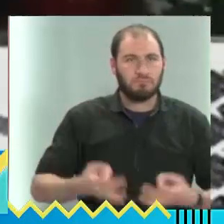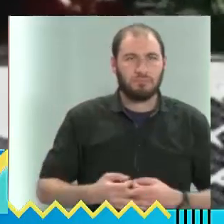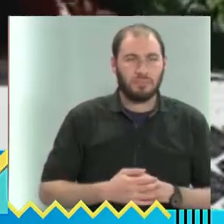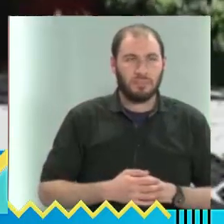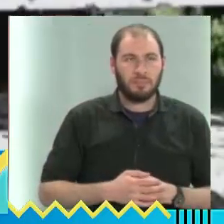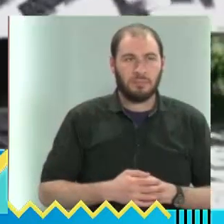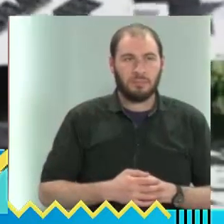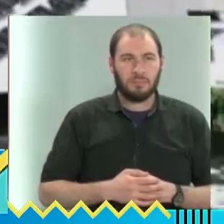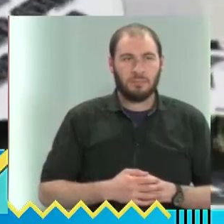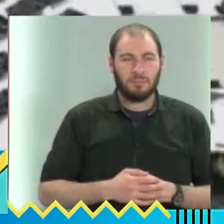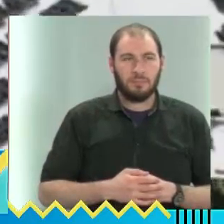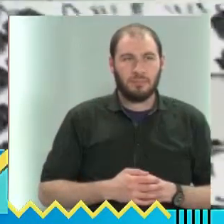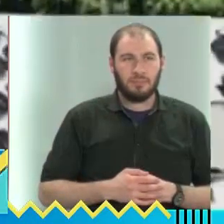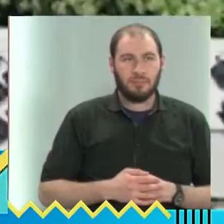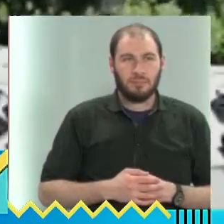valiéndose